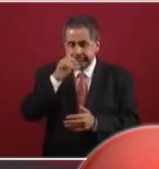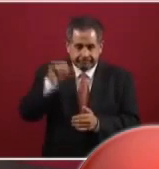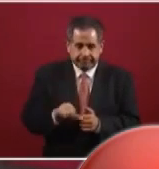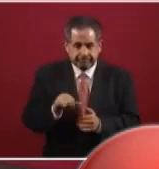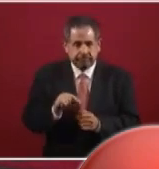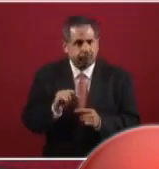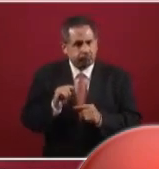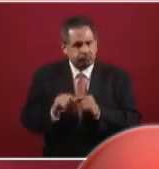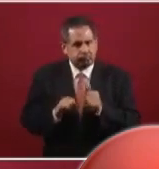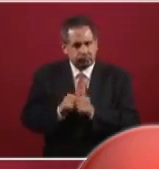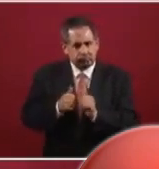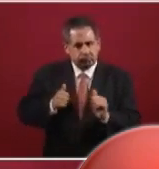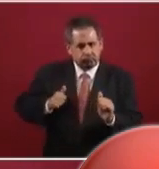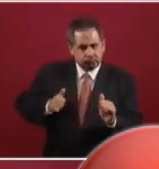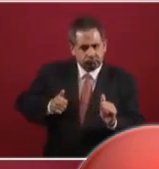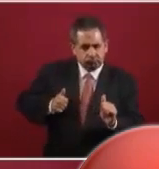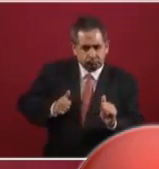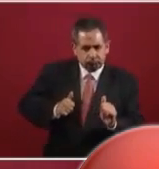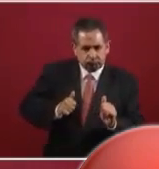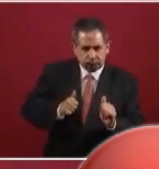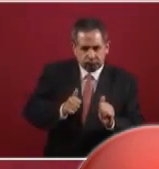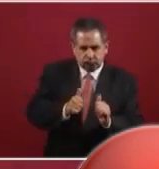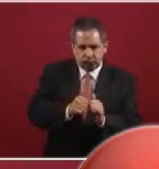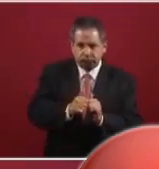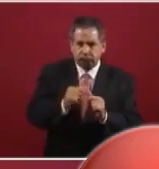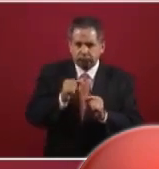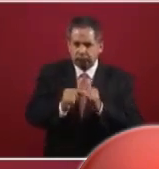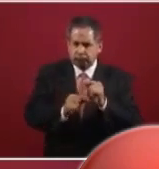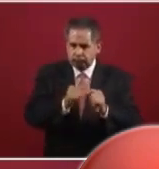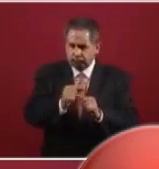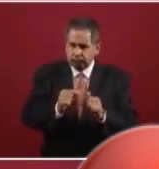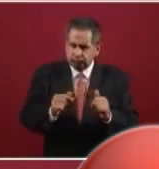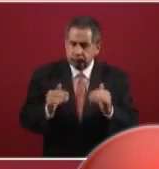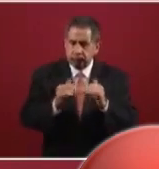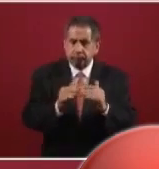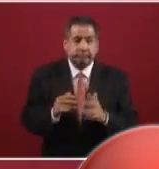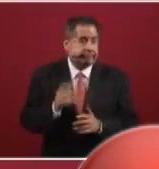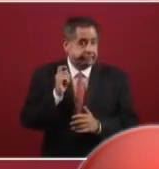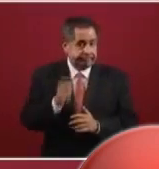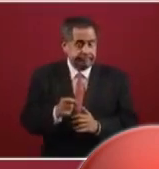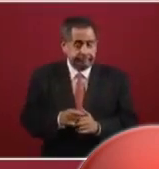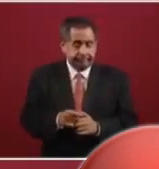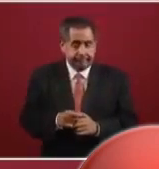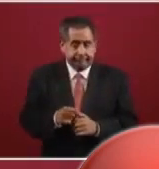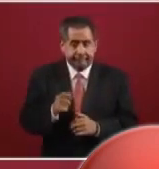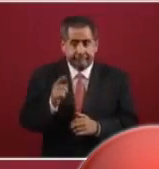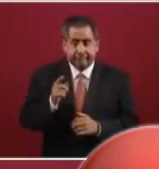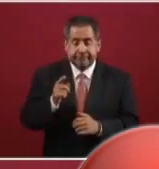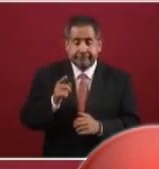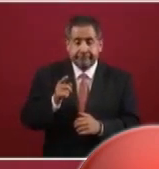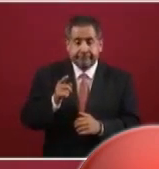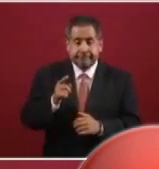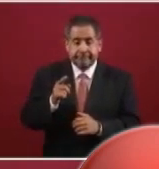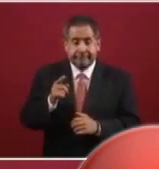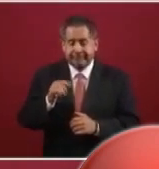Tenemos que ir aumentando poco a poco. Nunca jamás el salario debe